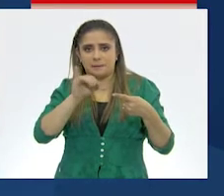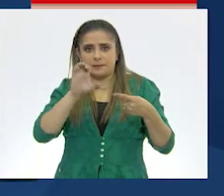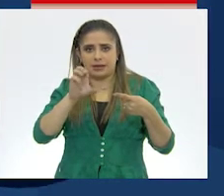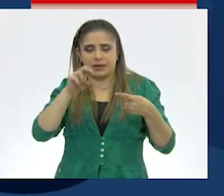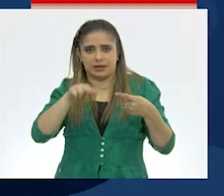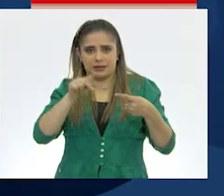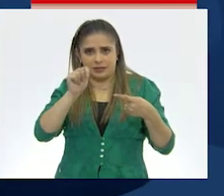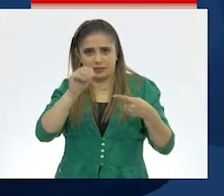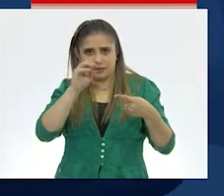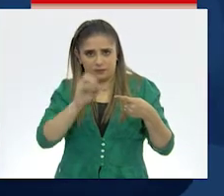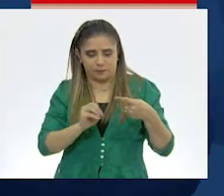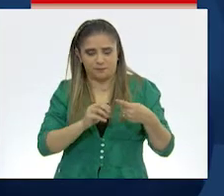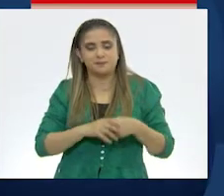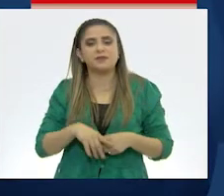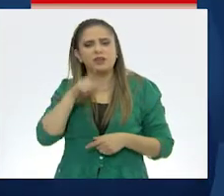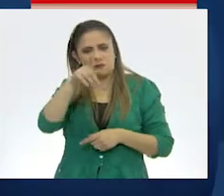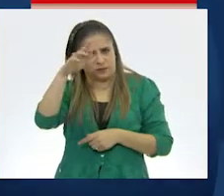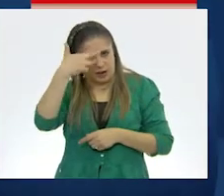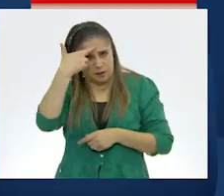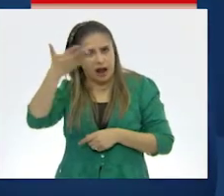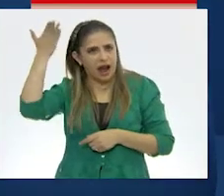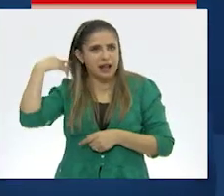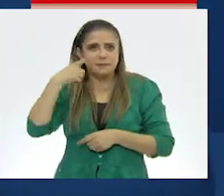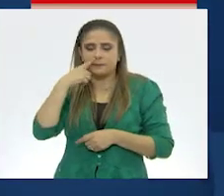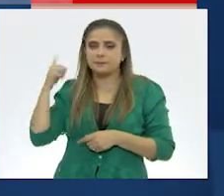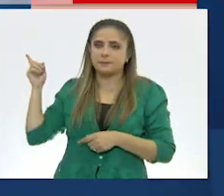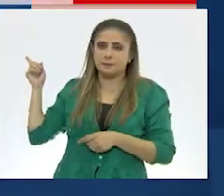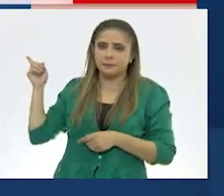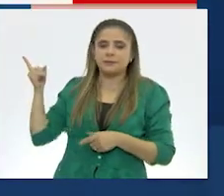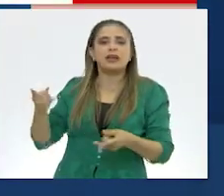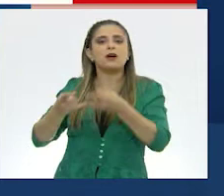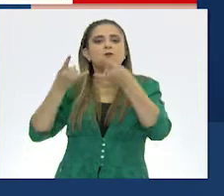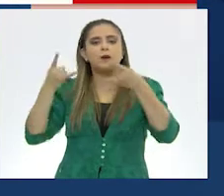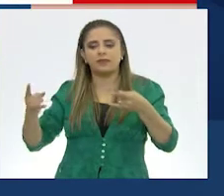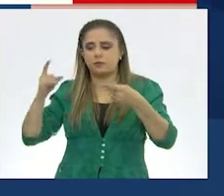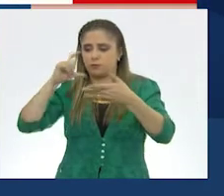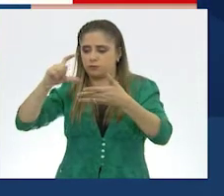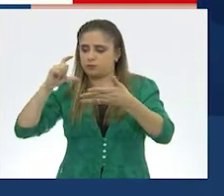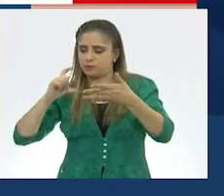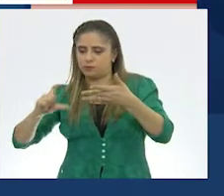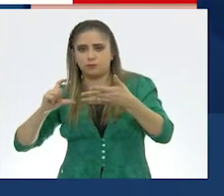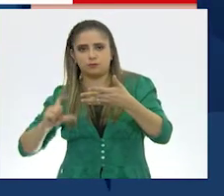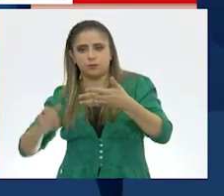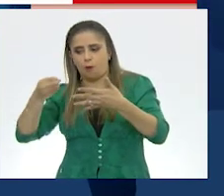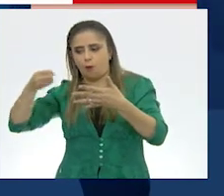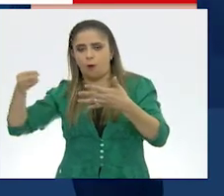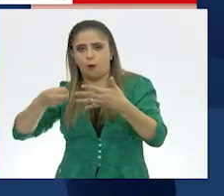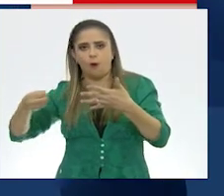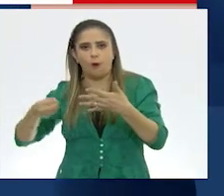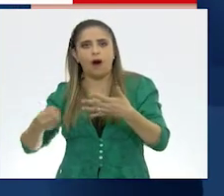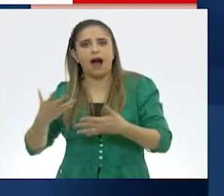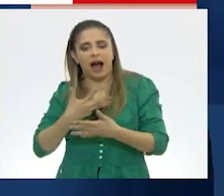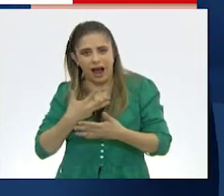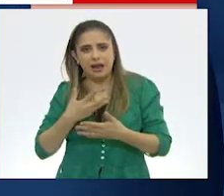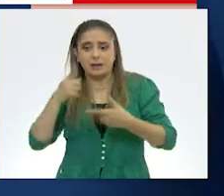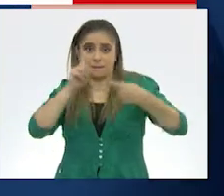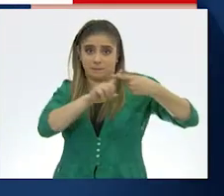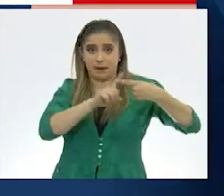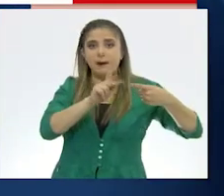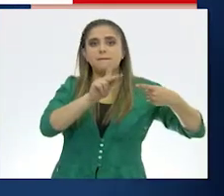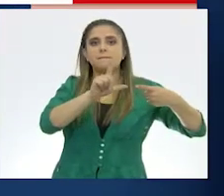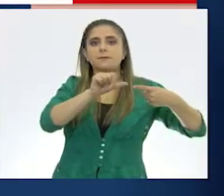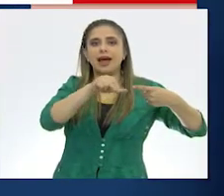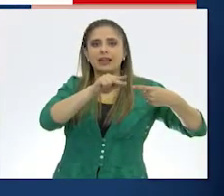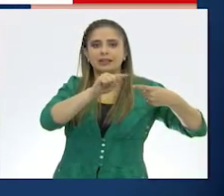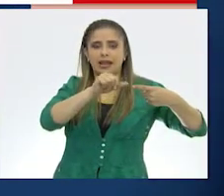cuento? Ya lo estás viendo tú en tu pantalla. Y vamos a ver ahora que en el planteamiento Mariano y